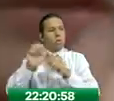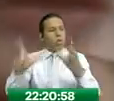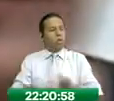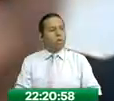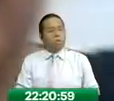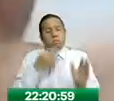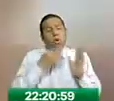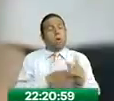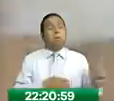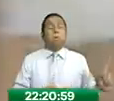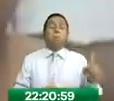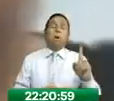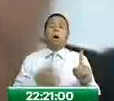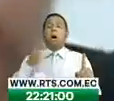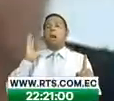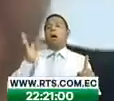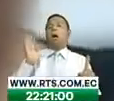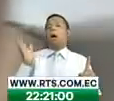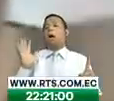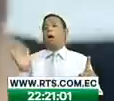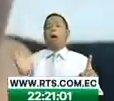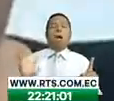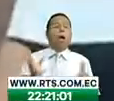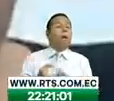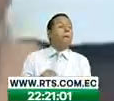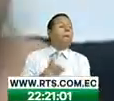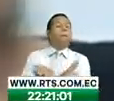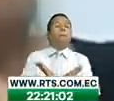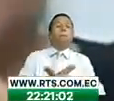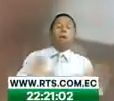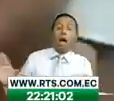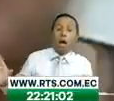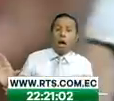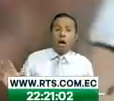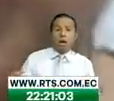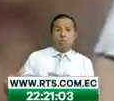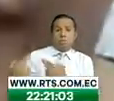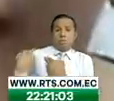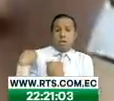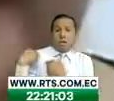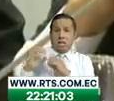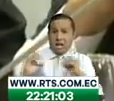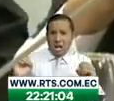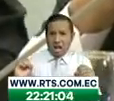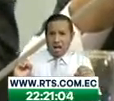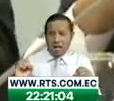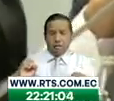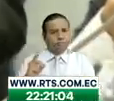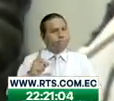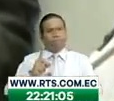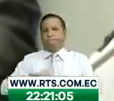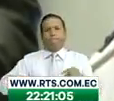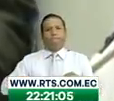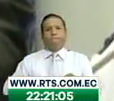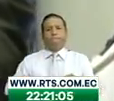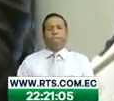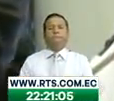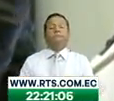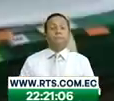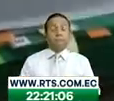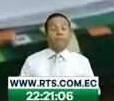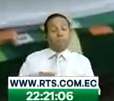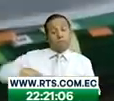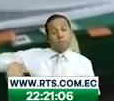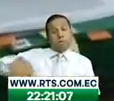cosas, digo cualquier cosa, desaparezco y no asumo responsabilidades. Los legisladores acordaron seguir elaborando